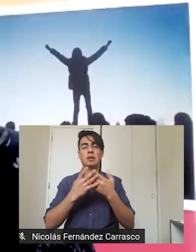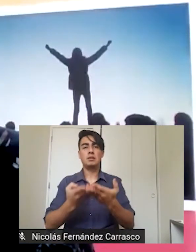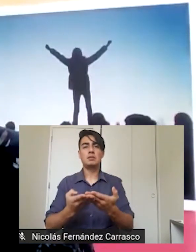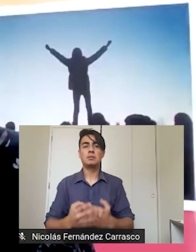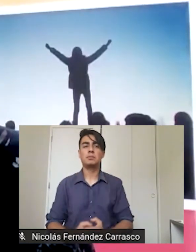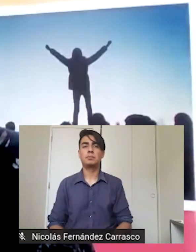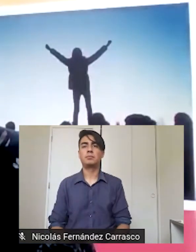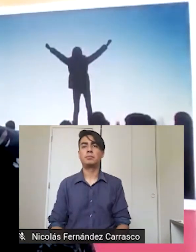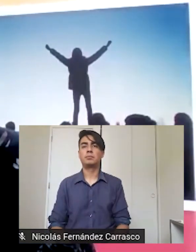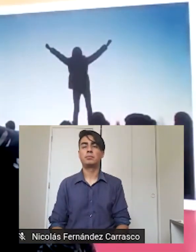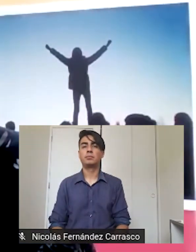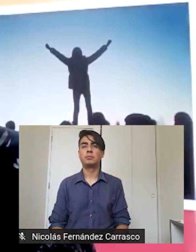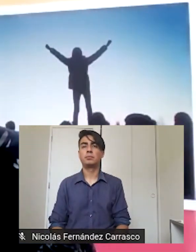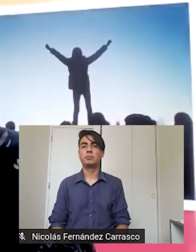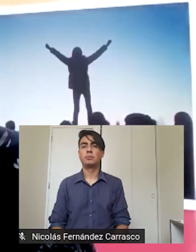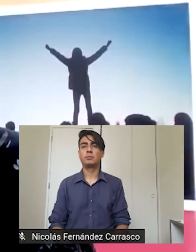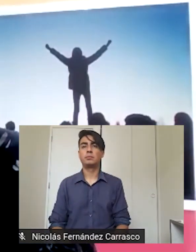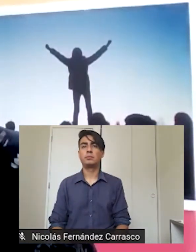Gracias.